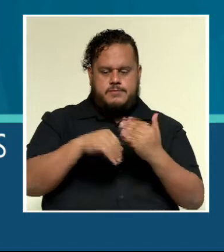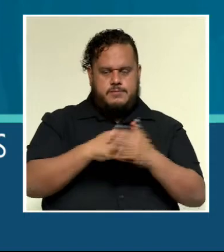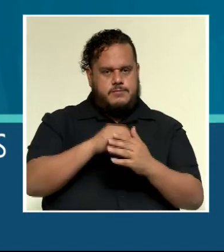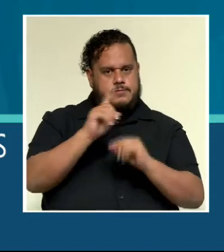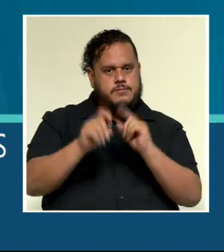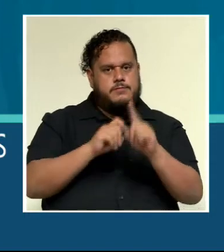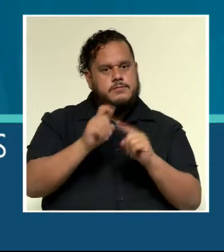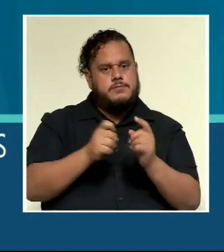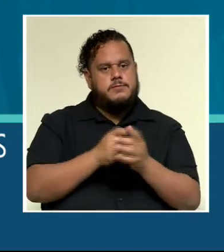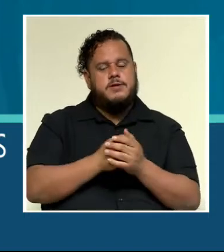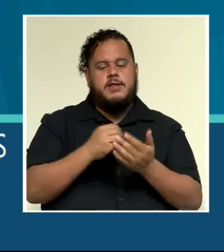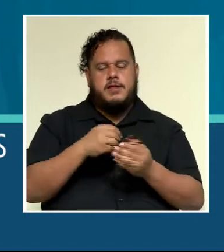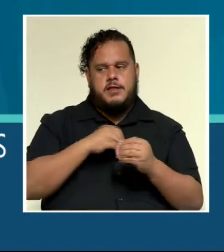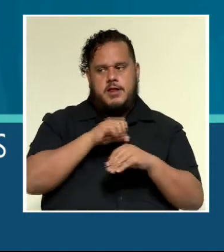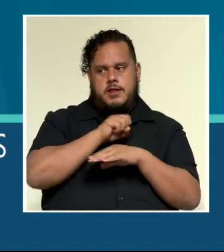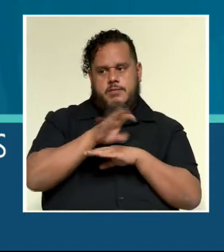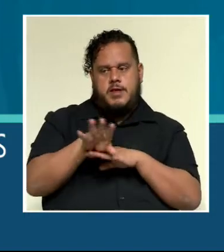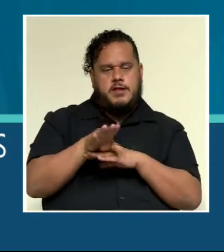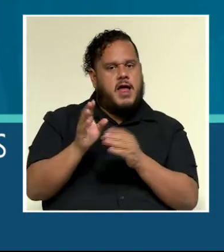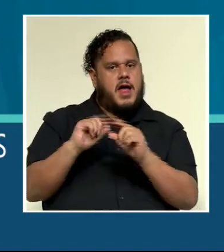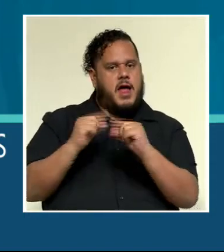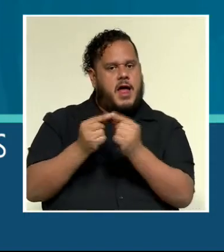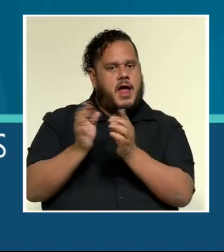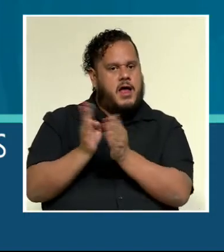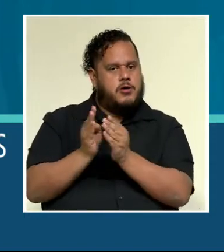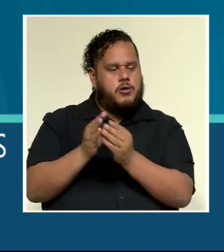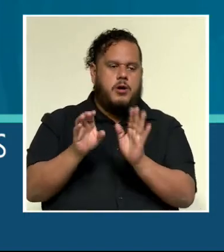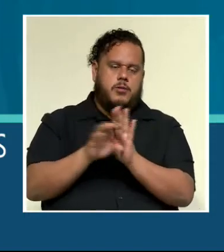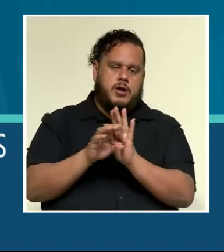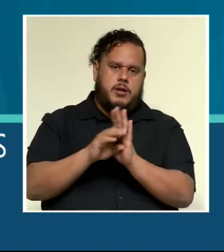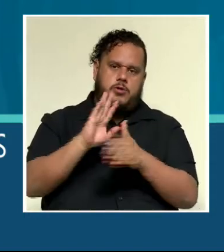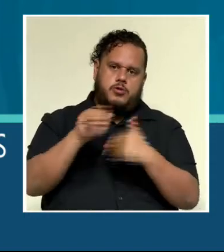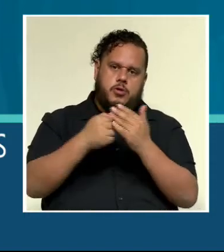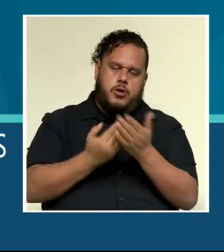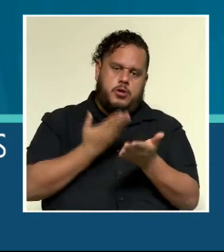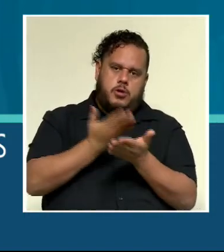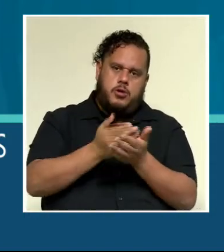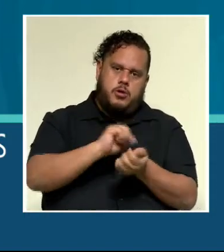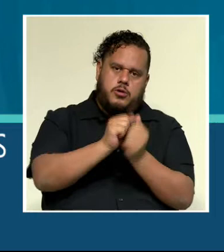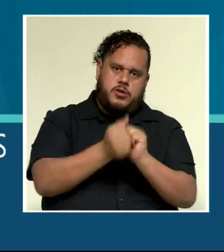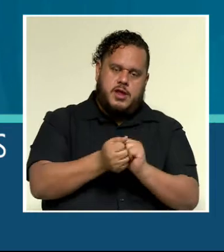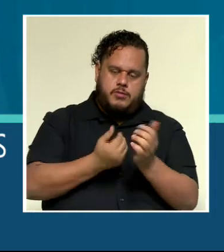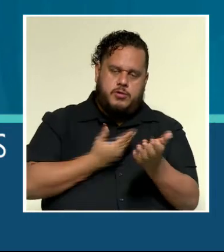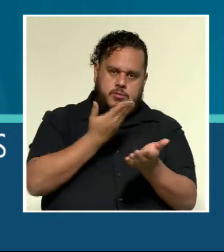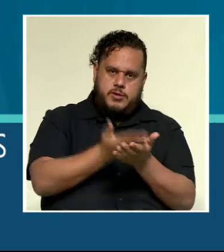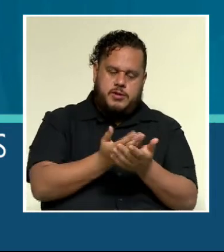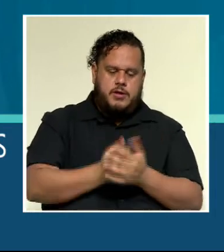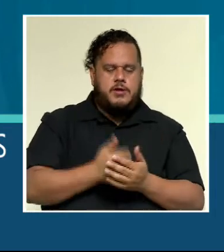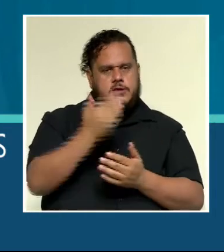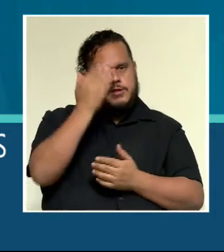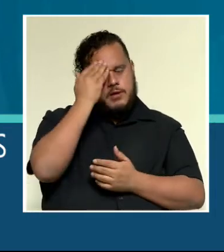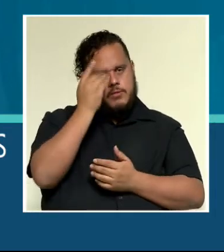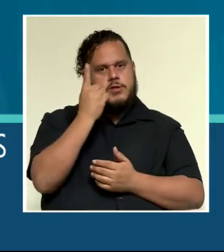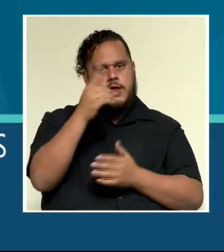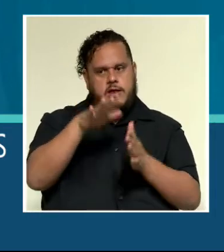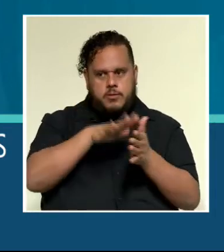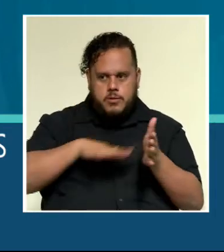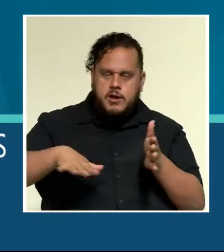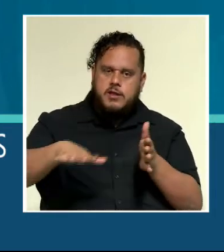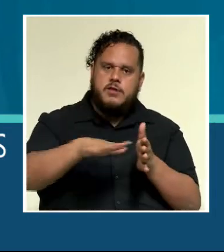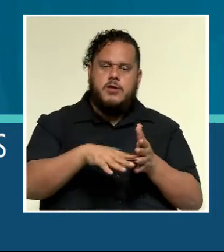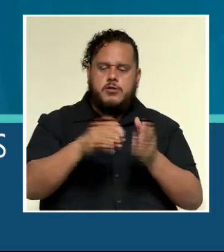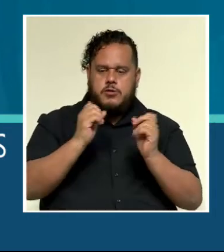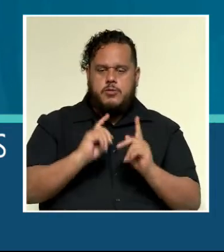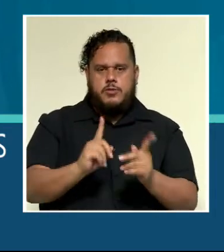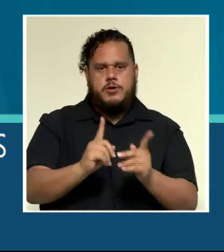sido enviadas a la Comisión, como de las mociones presentadas. Sabemos que hay un espacio de oportunidad